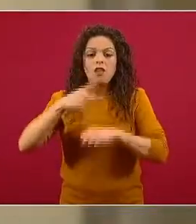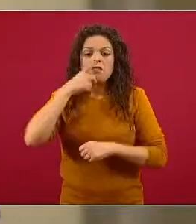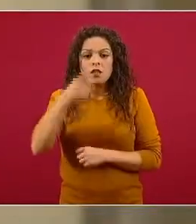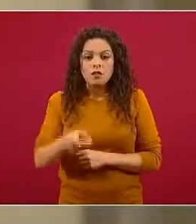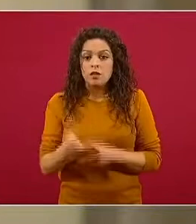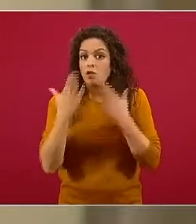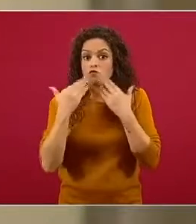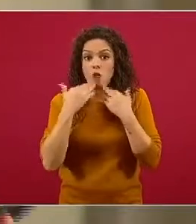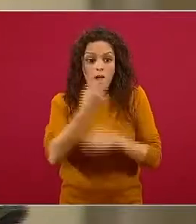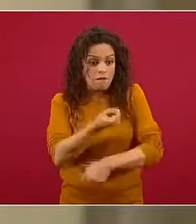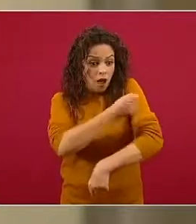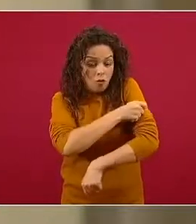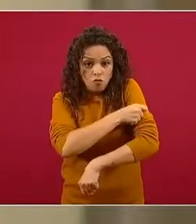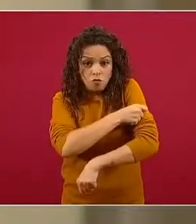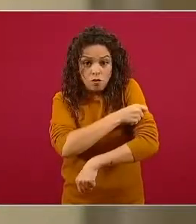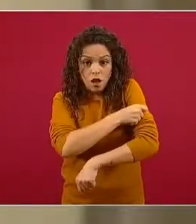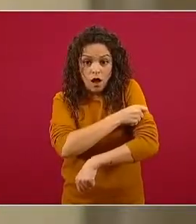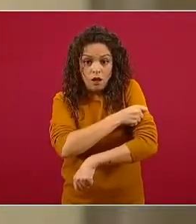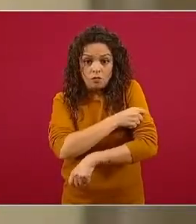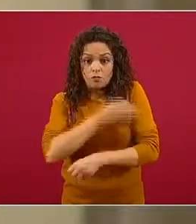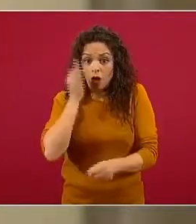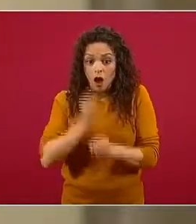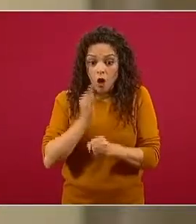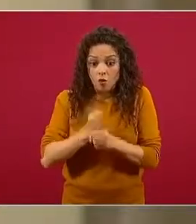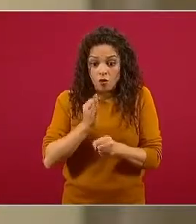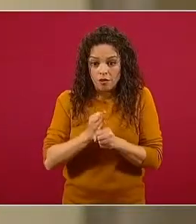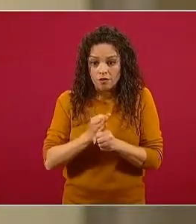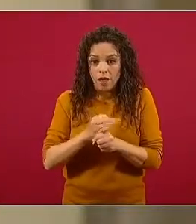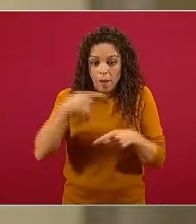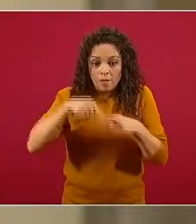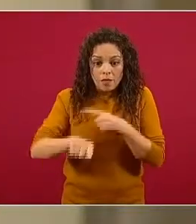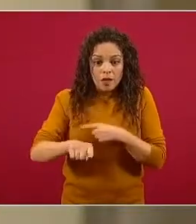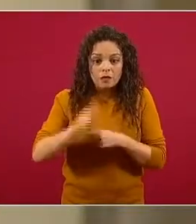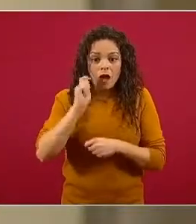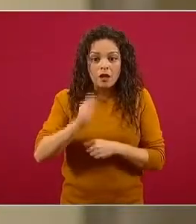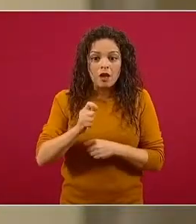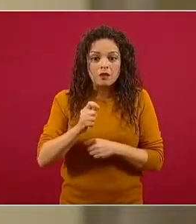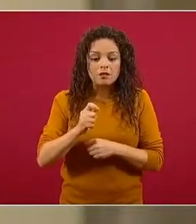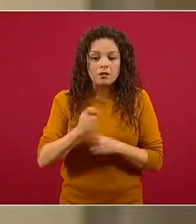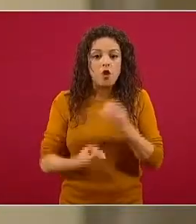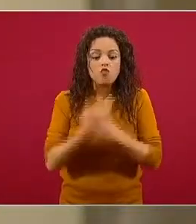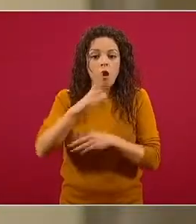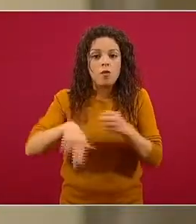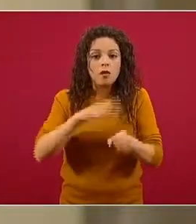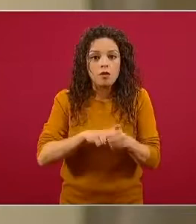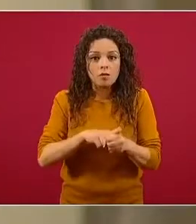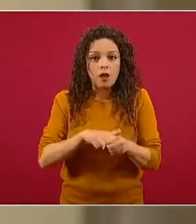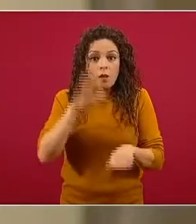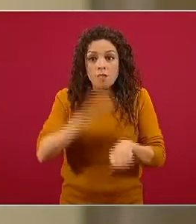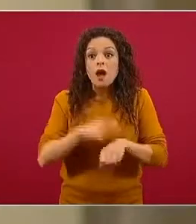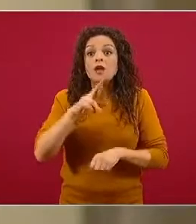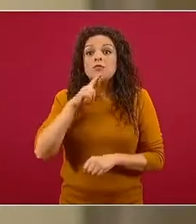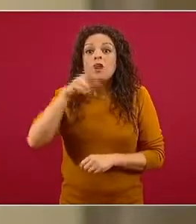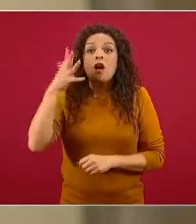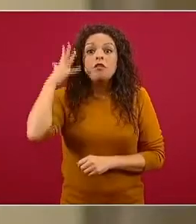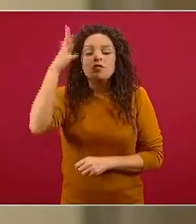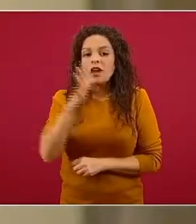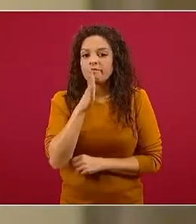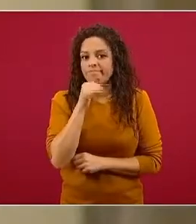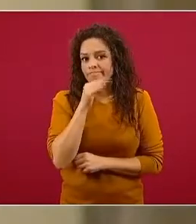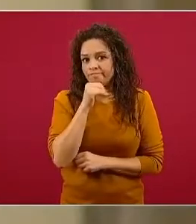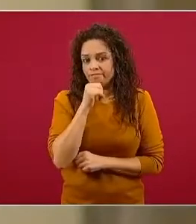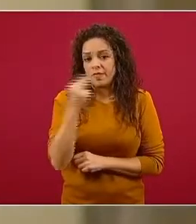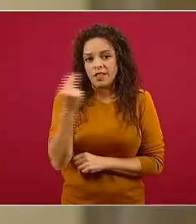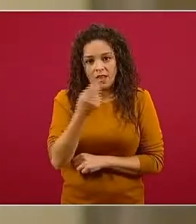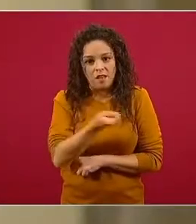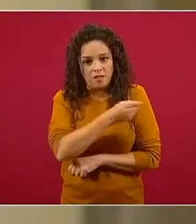normalidad mejor a la que tenemos hoy, pues nunca va a llegar. Entonces, si pudiera comentarme, ¿para cuándo sería esta fecha? Porque